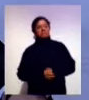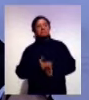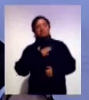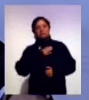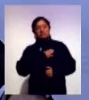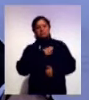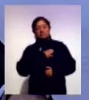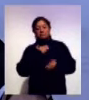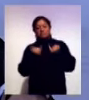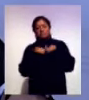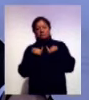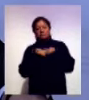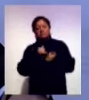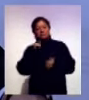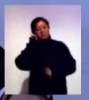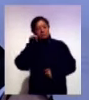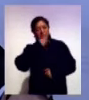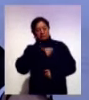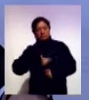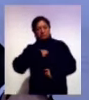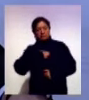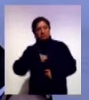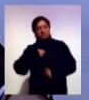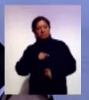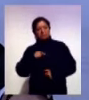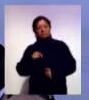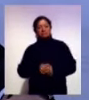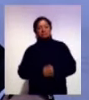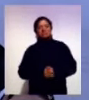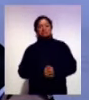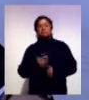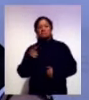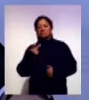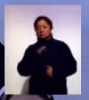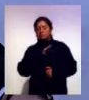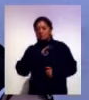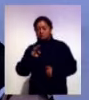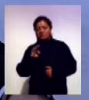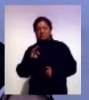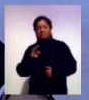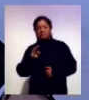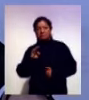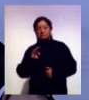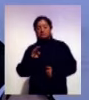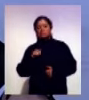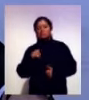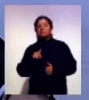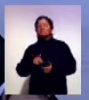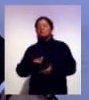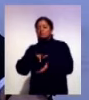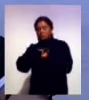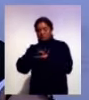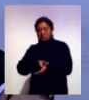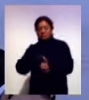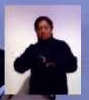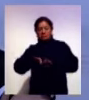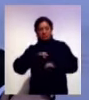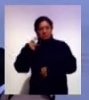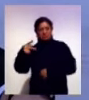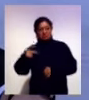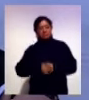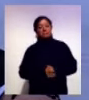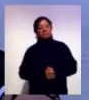servidor siempre muy contento y dispuesto a que podamos reforzar su trabajo. Marco Mena apuntó